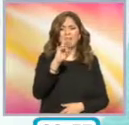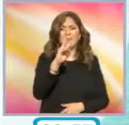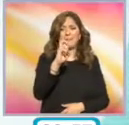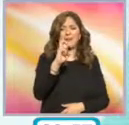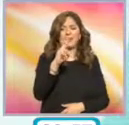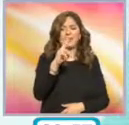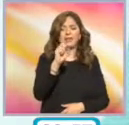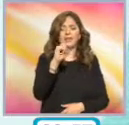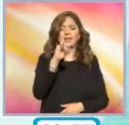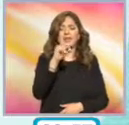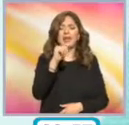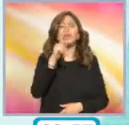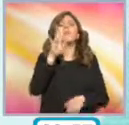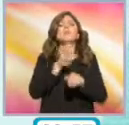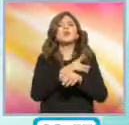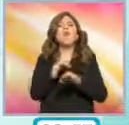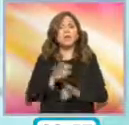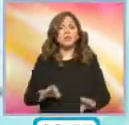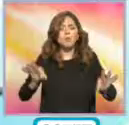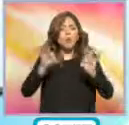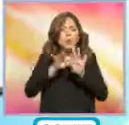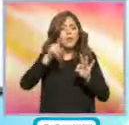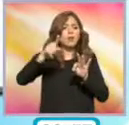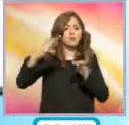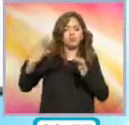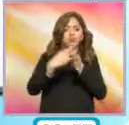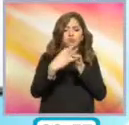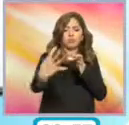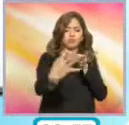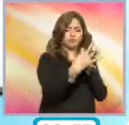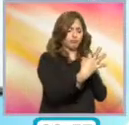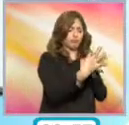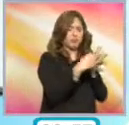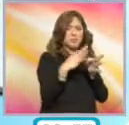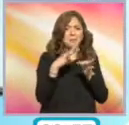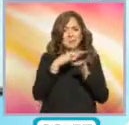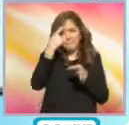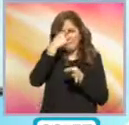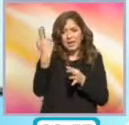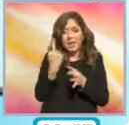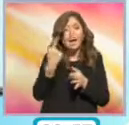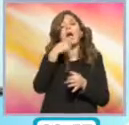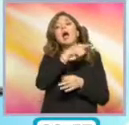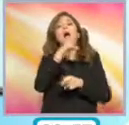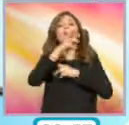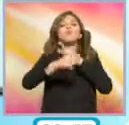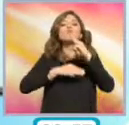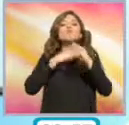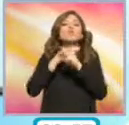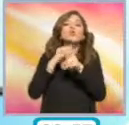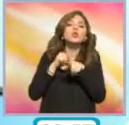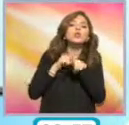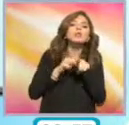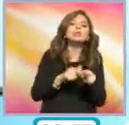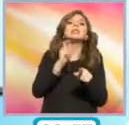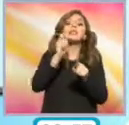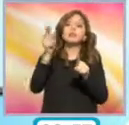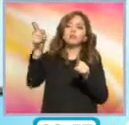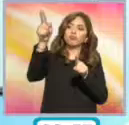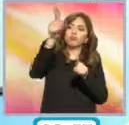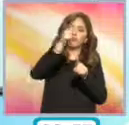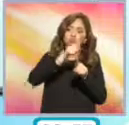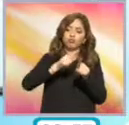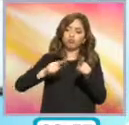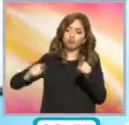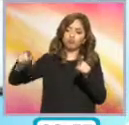y por qué esas interconexiones son sustanciales, sencillamente para que este planeta siga siendo lo que es? El ciclo de la vida, ¿no? Exacto. Y